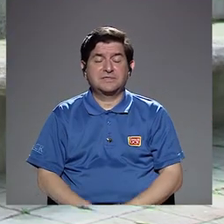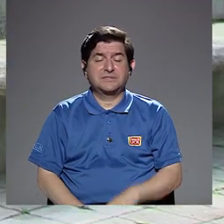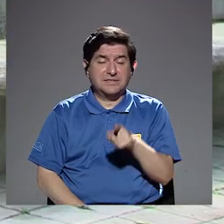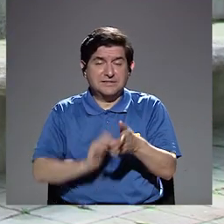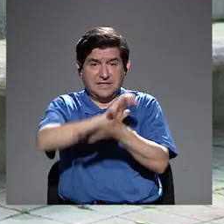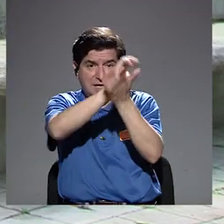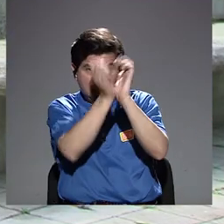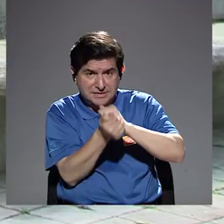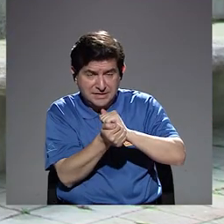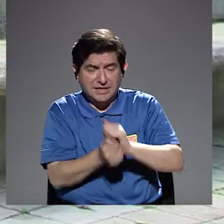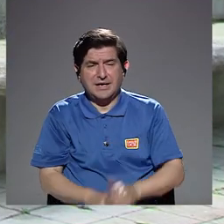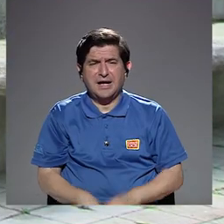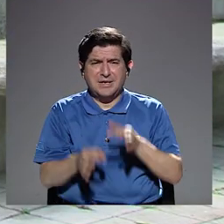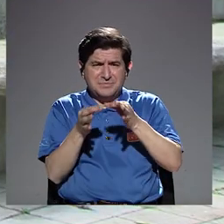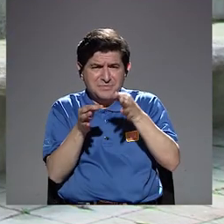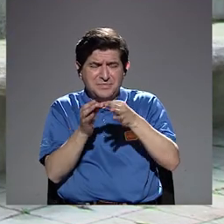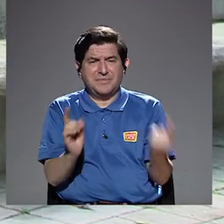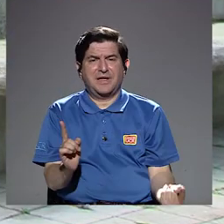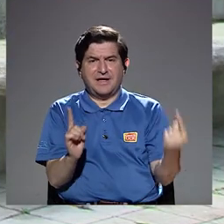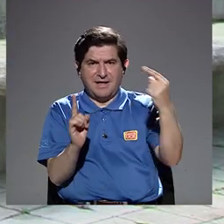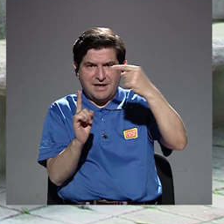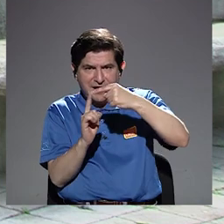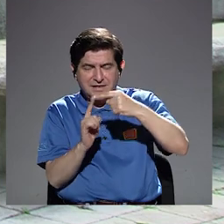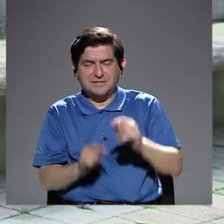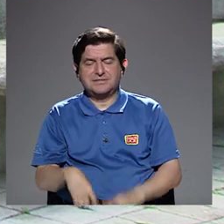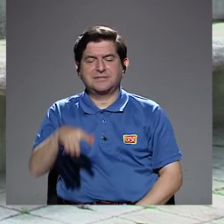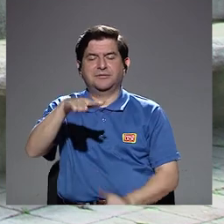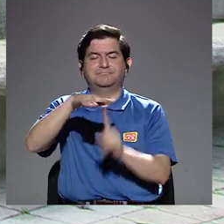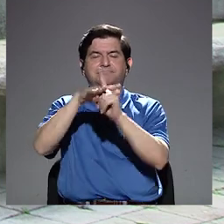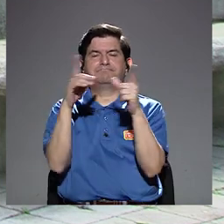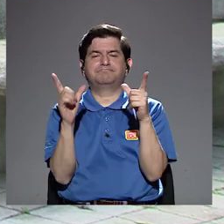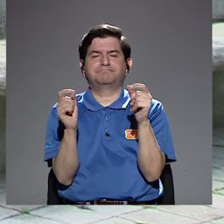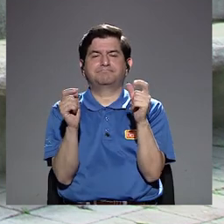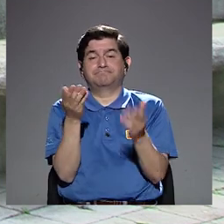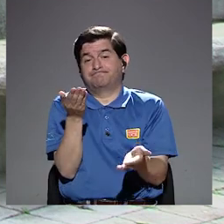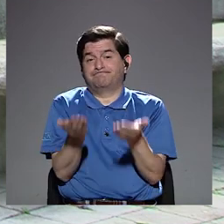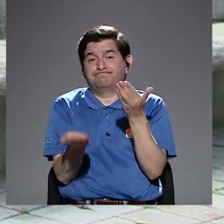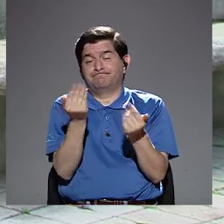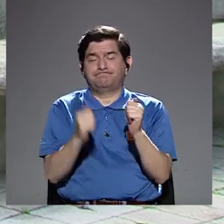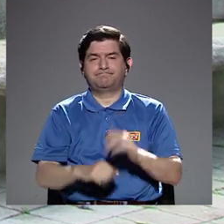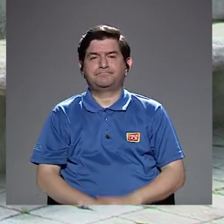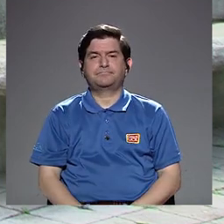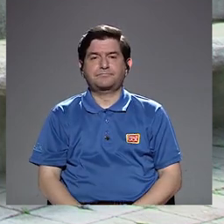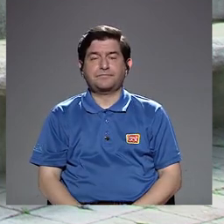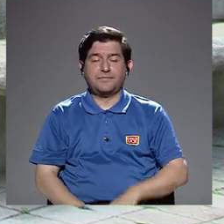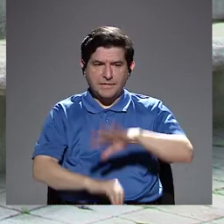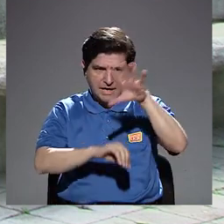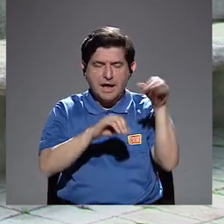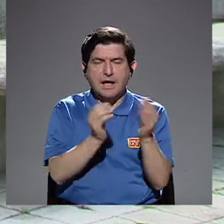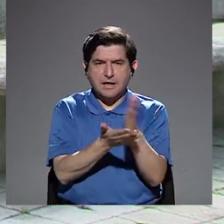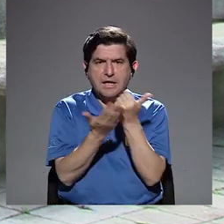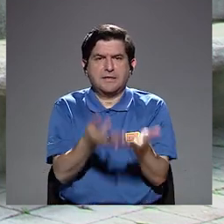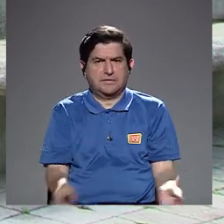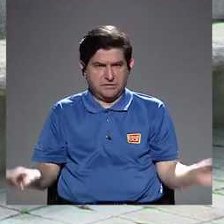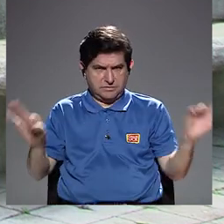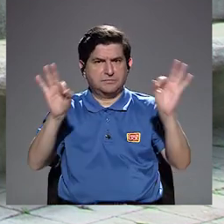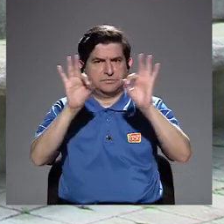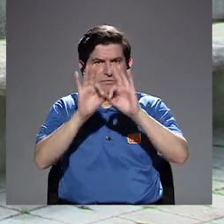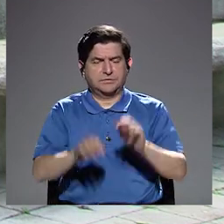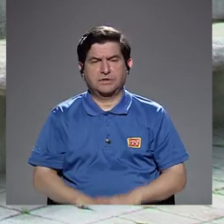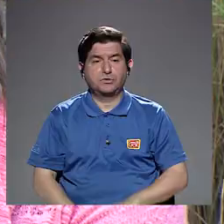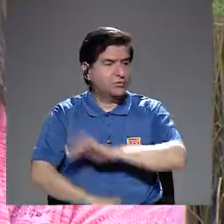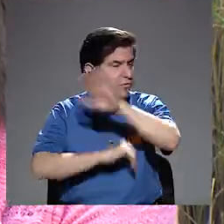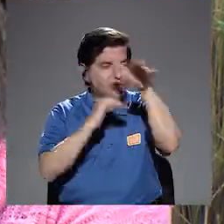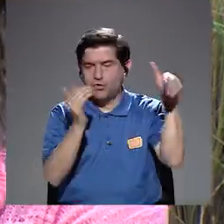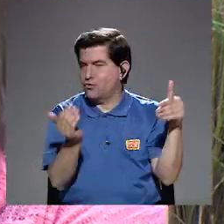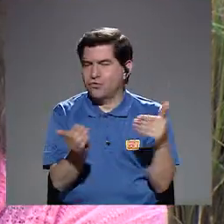eventualmente esta modificación celular puede llegar a detonar en un posible cáncer en el tejido. Una acotación importante